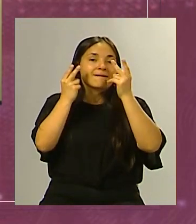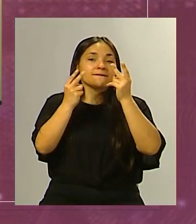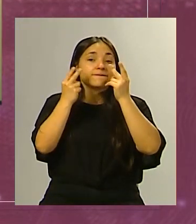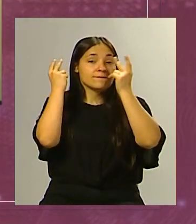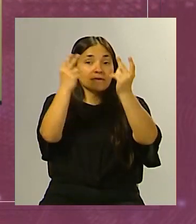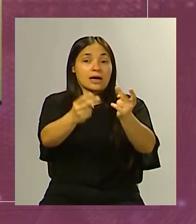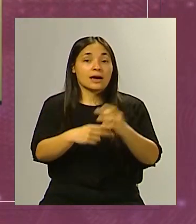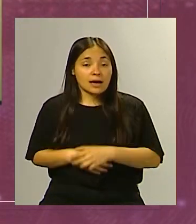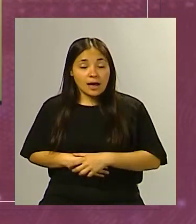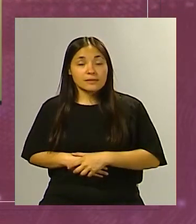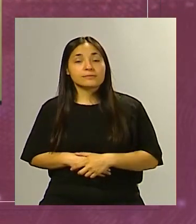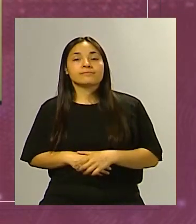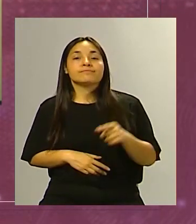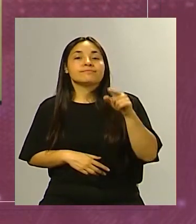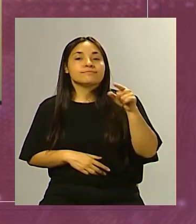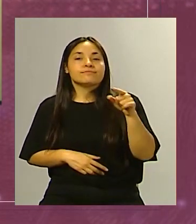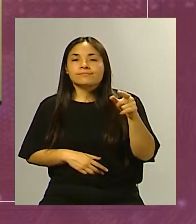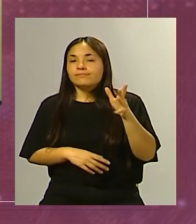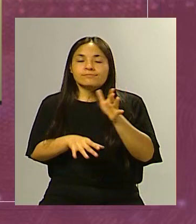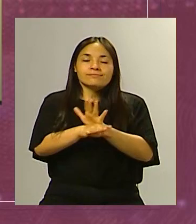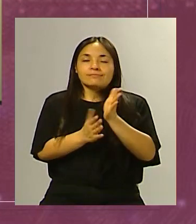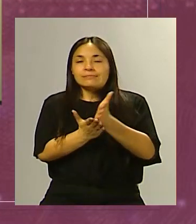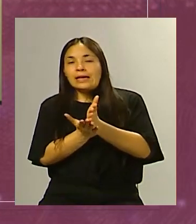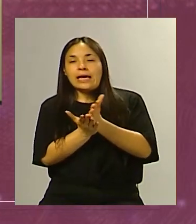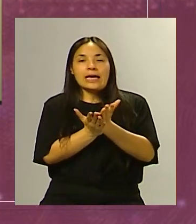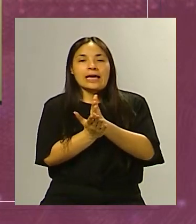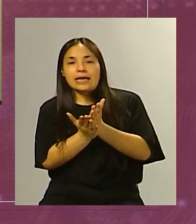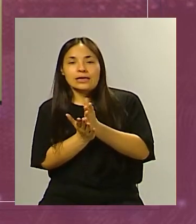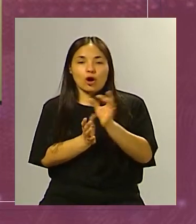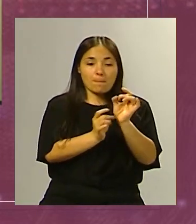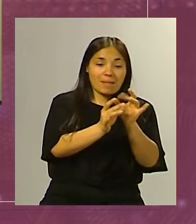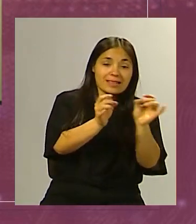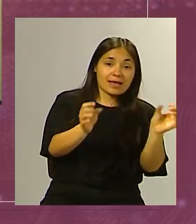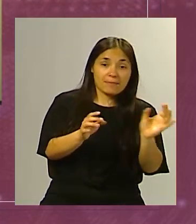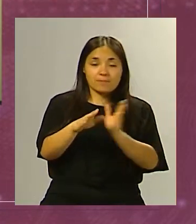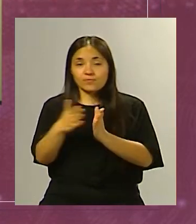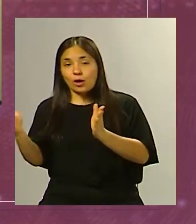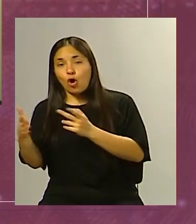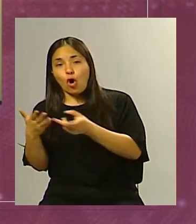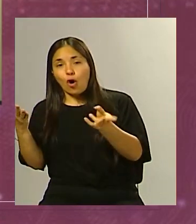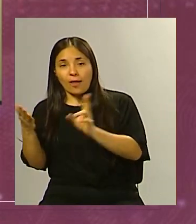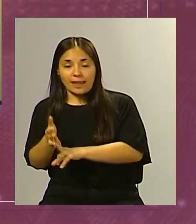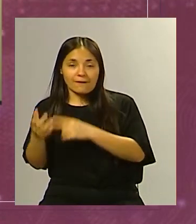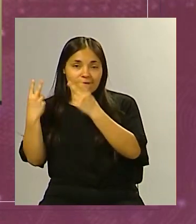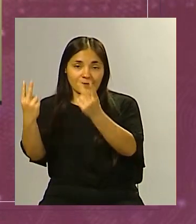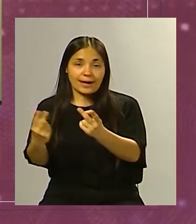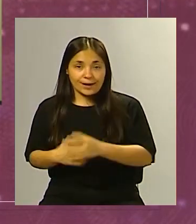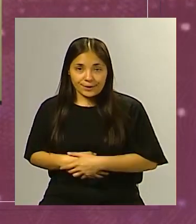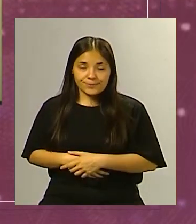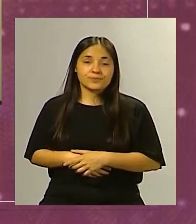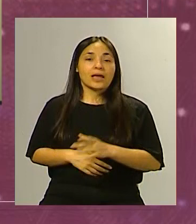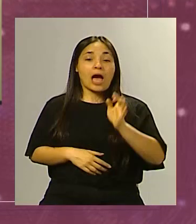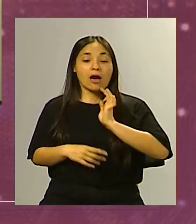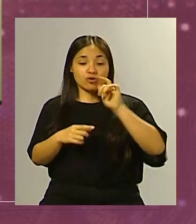fue como una intersección entre la pandemia y volver un poco a la normalidad. Ya este año, para